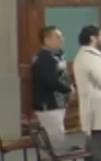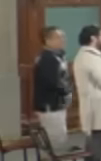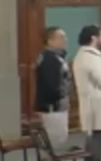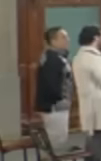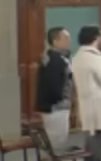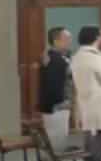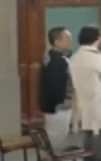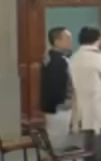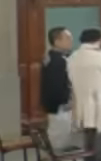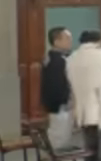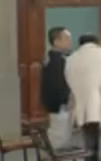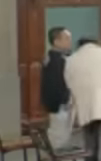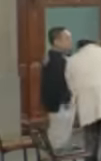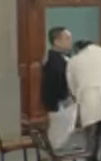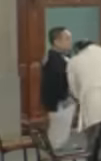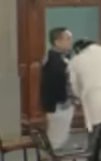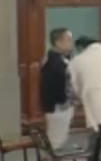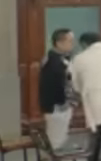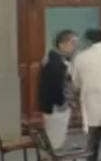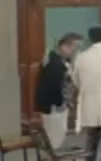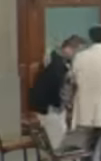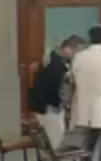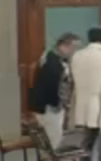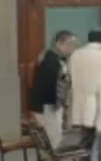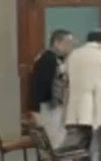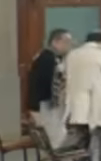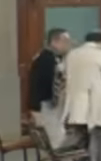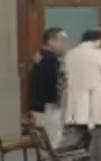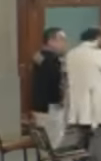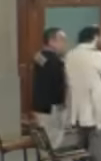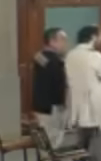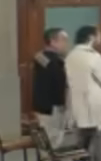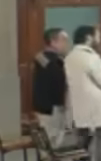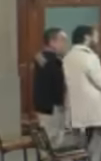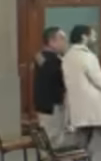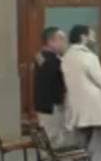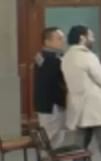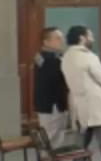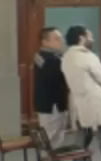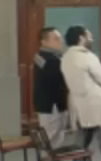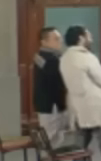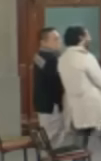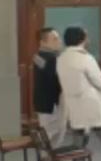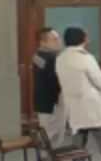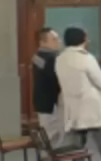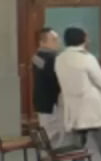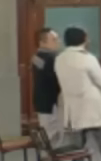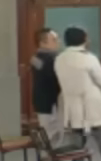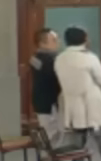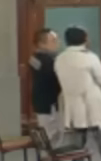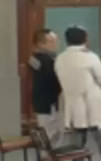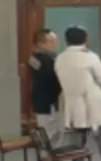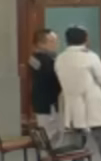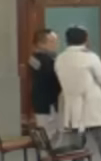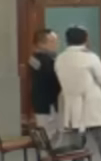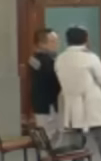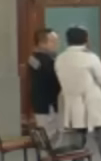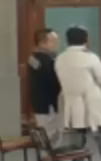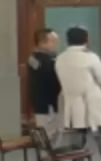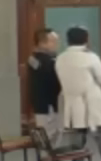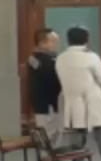estamos trabajando en una serie de acciones de inversión mixta que son muy importantes. Se acabaron las viejas